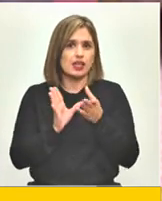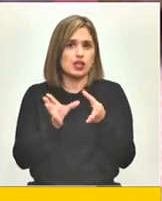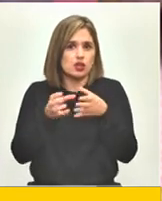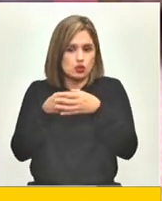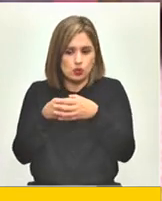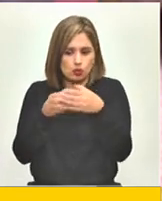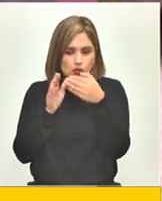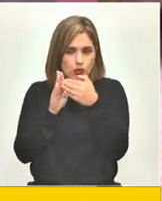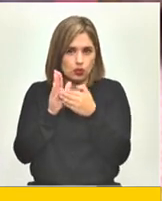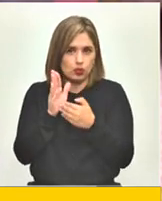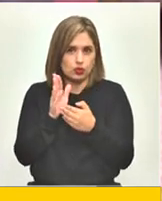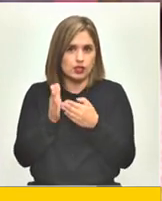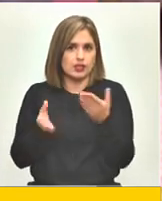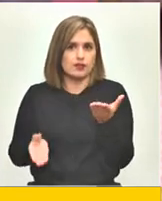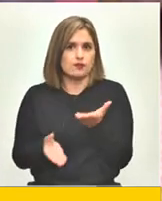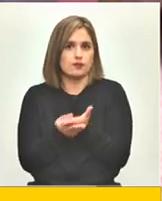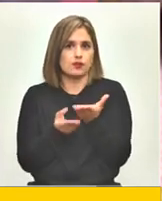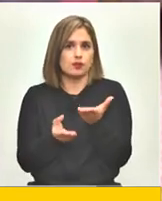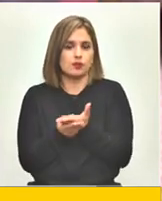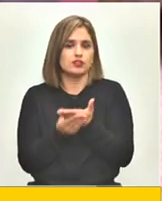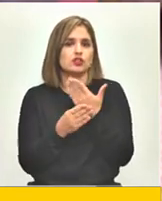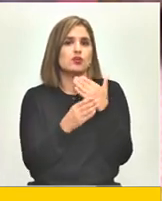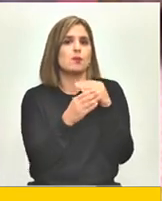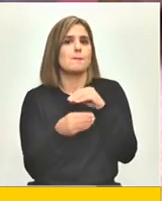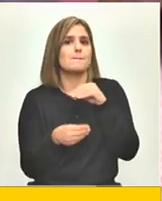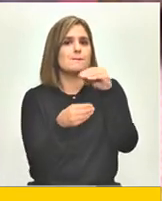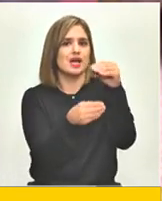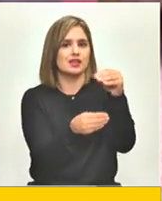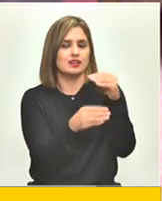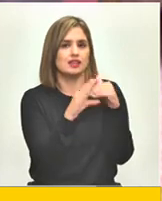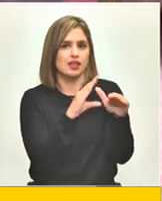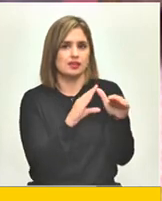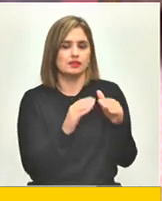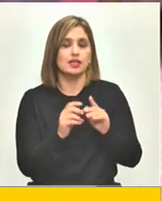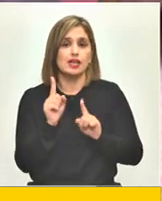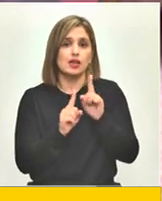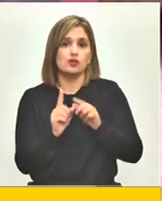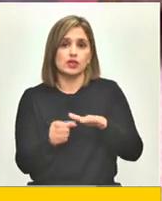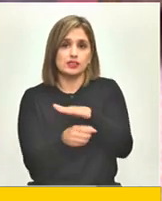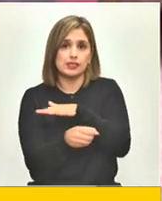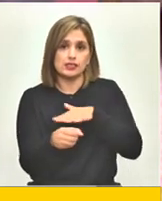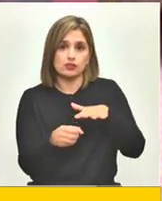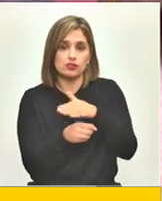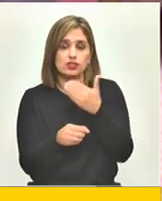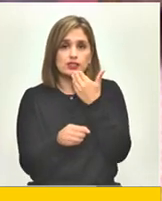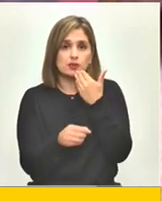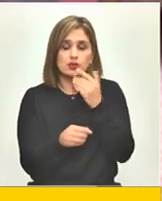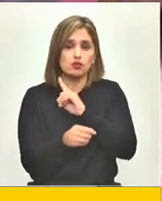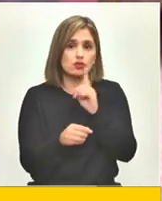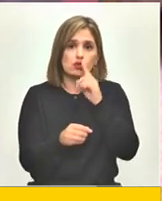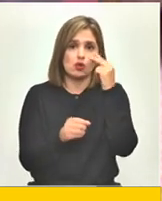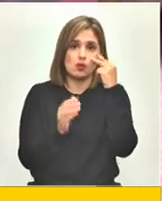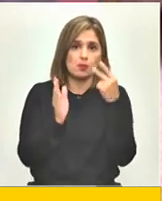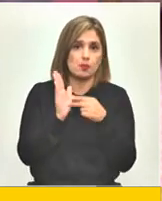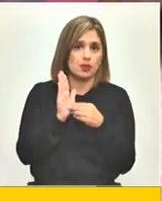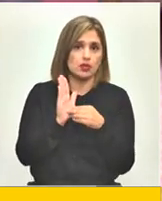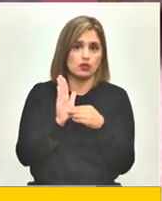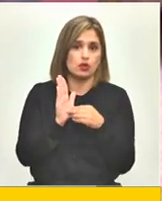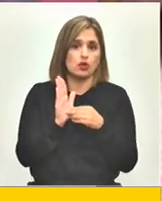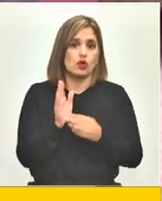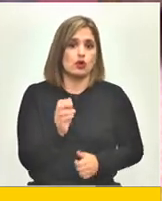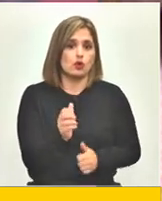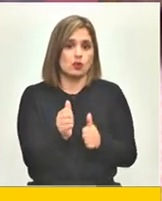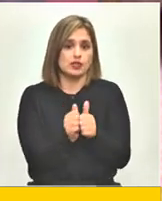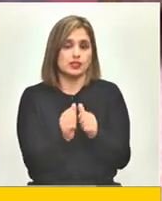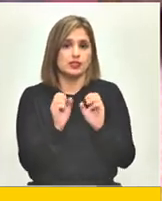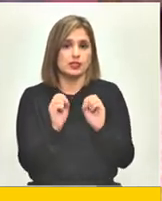de antecedentes que deben enviar en algunos casos incluso no los han considerado como asistentes de la educación